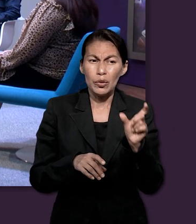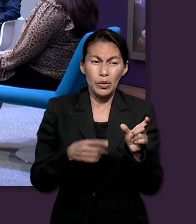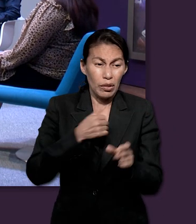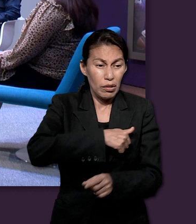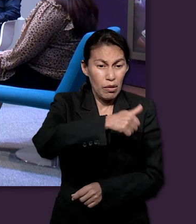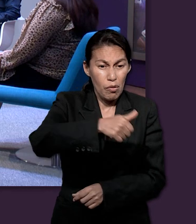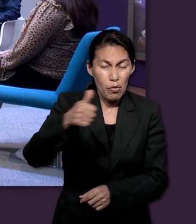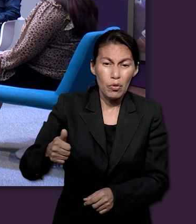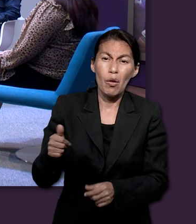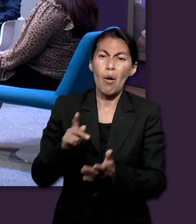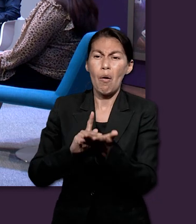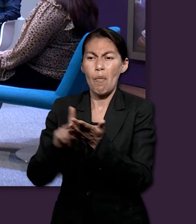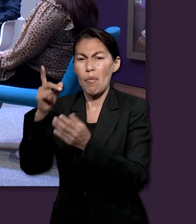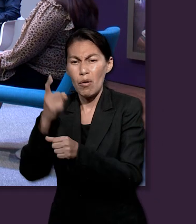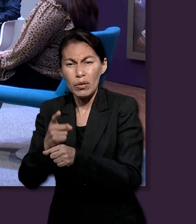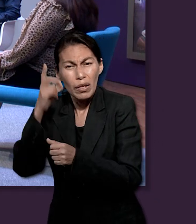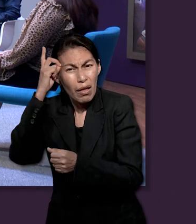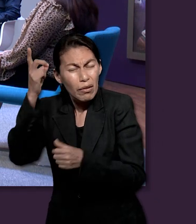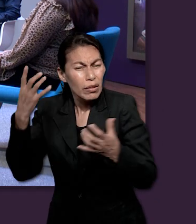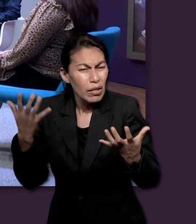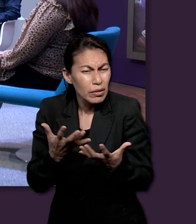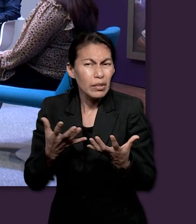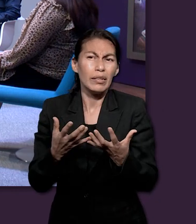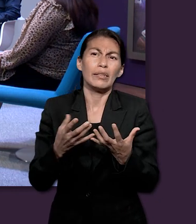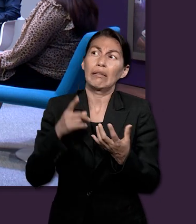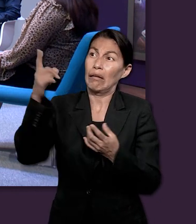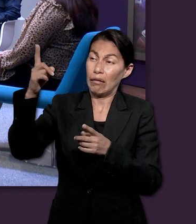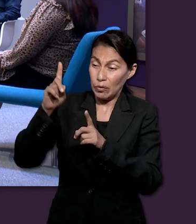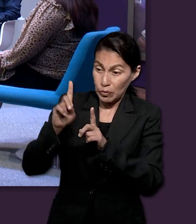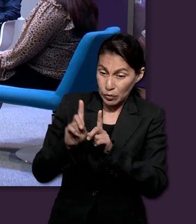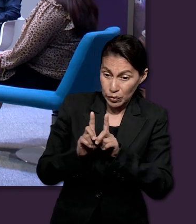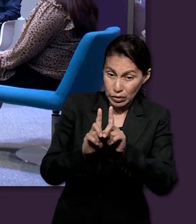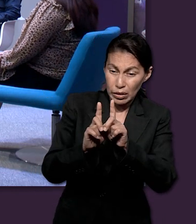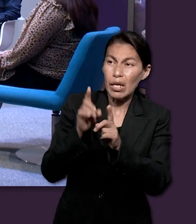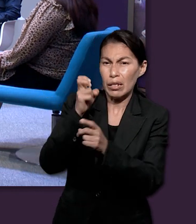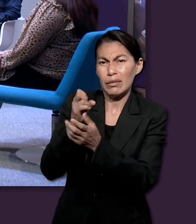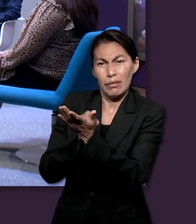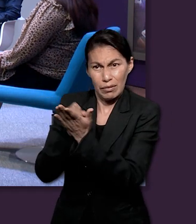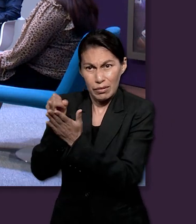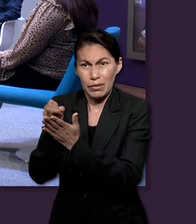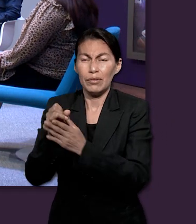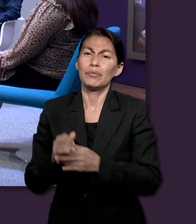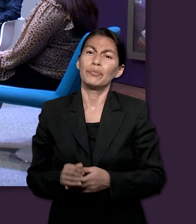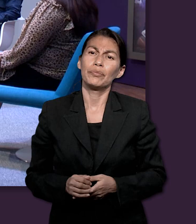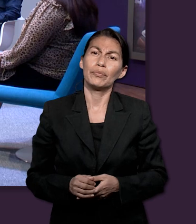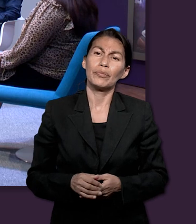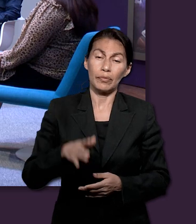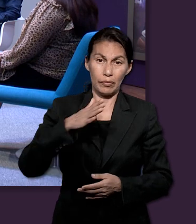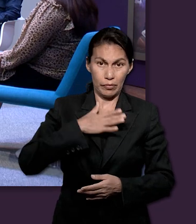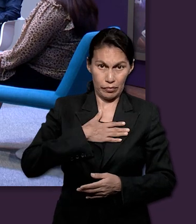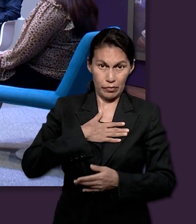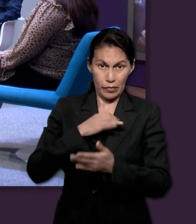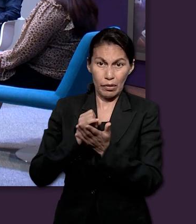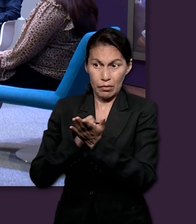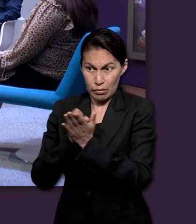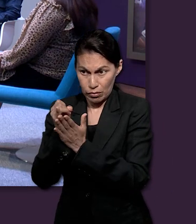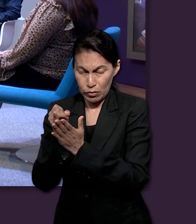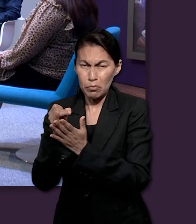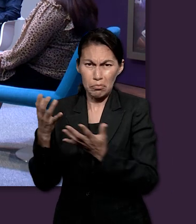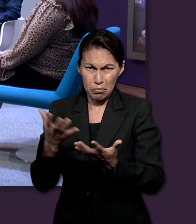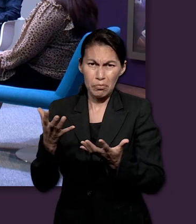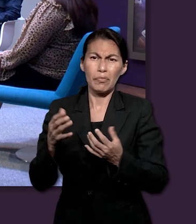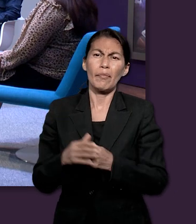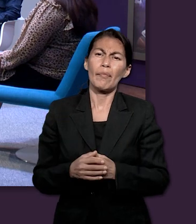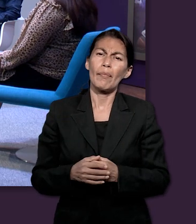de hacer un cambio en nuestra vida, el querer que Dios esté con nosotros apoyándonos en este cambio, porque no es solamente algo,